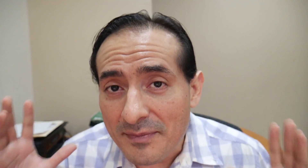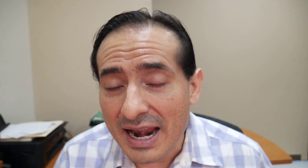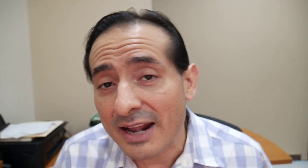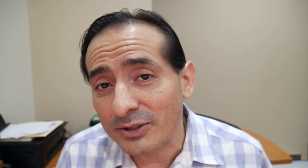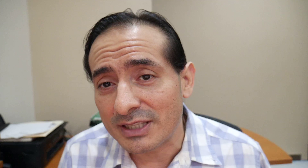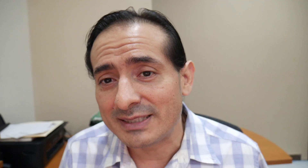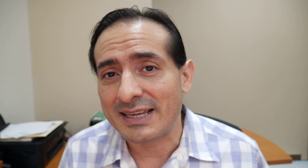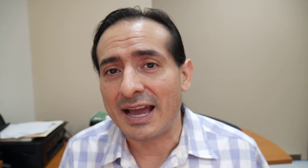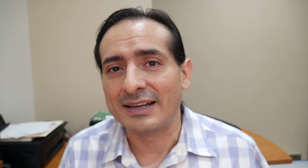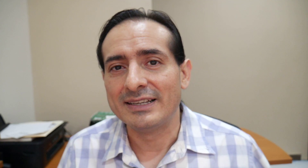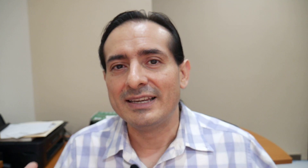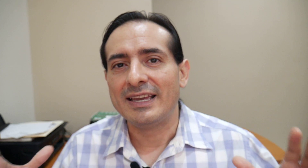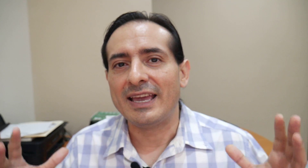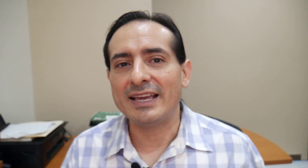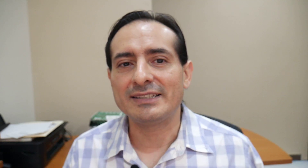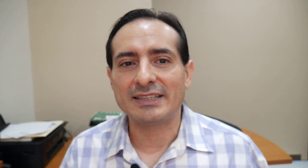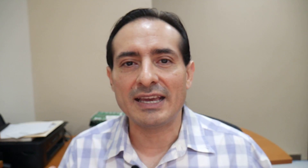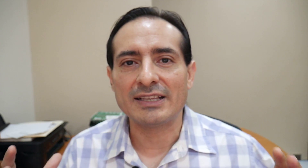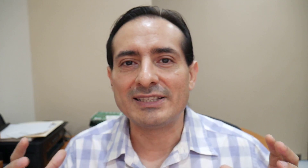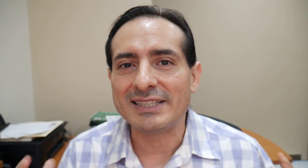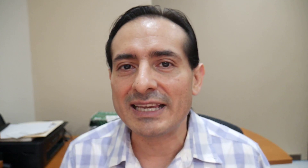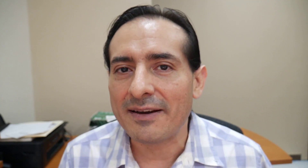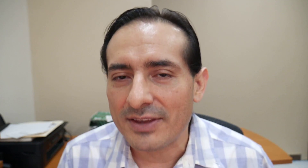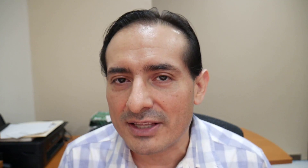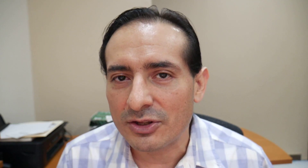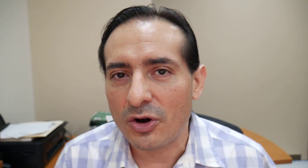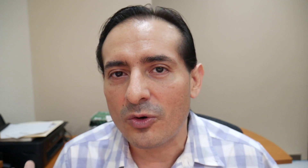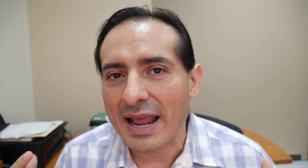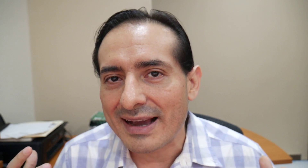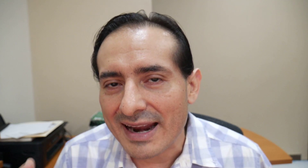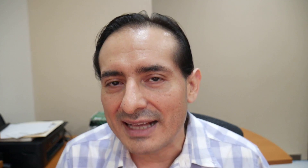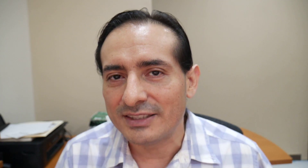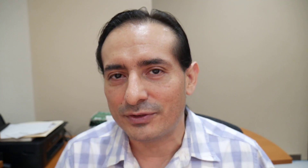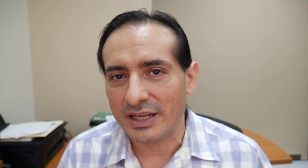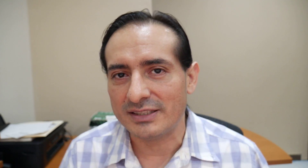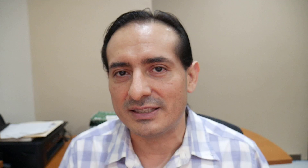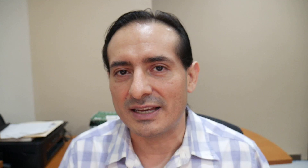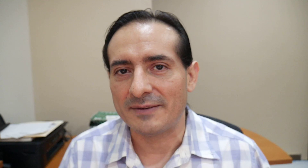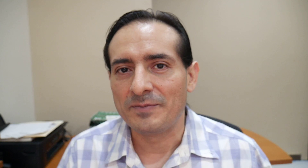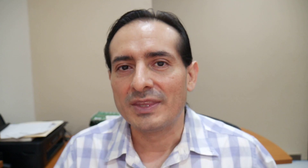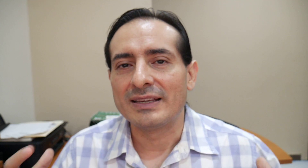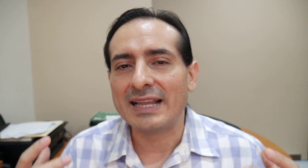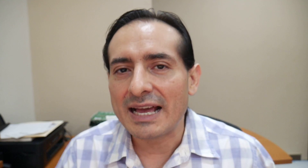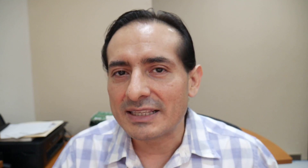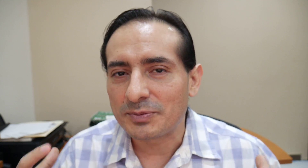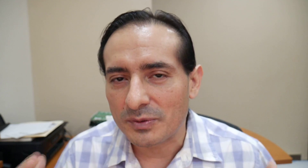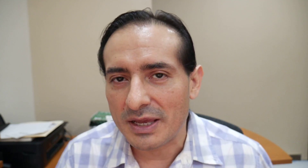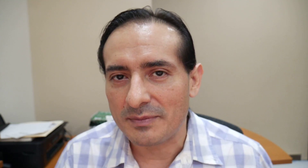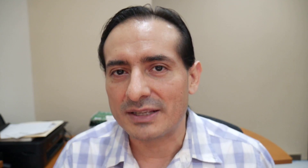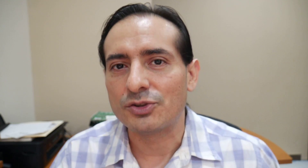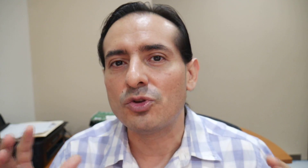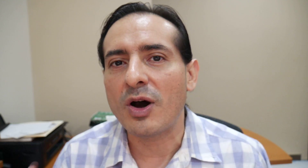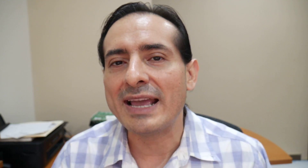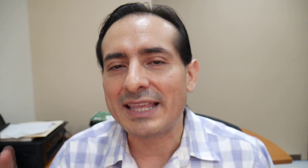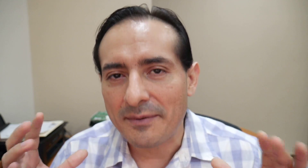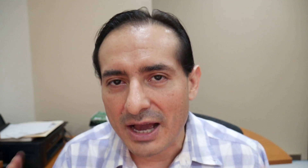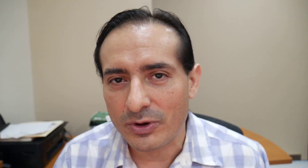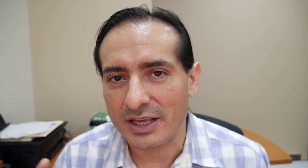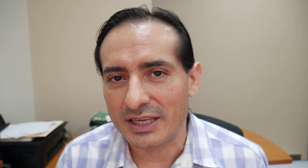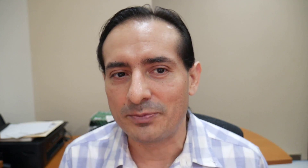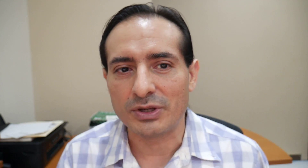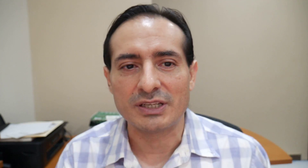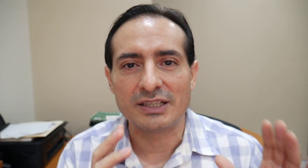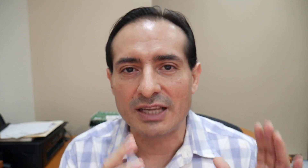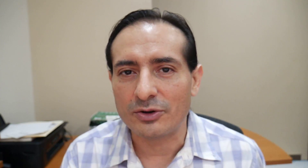la mala noticia es que sigue habiendo una gran diferencia, grandes problemas. No hay trabajo